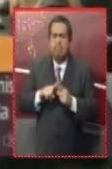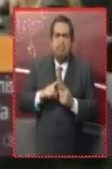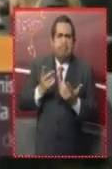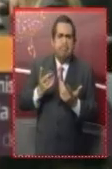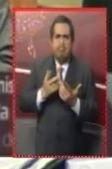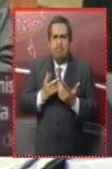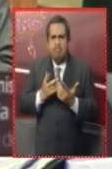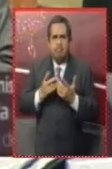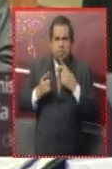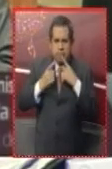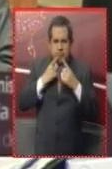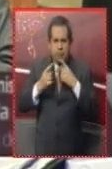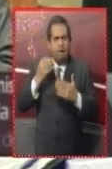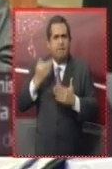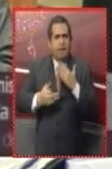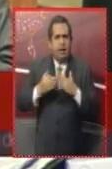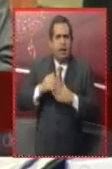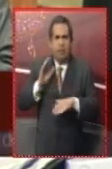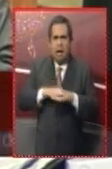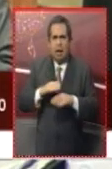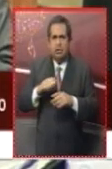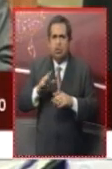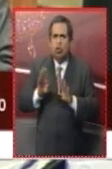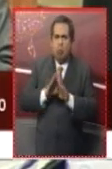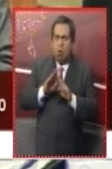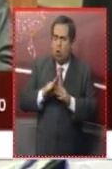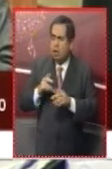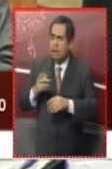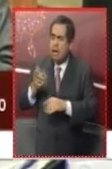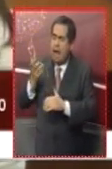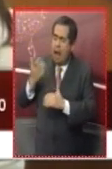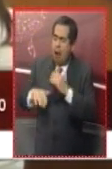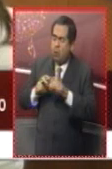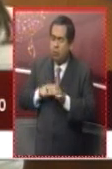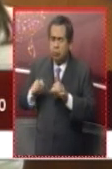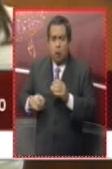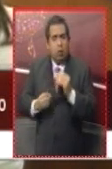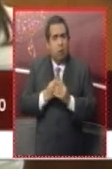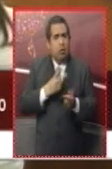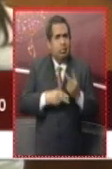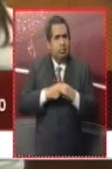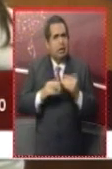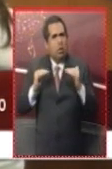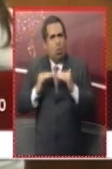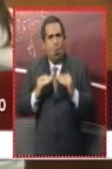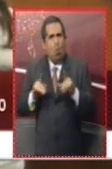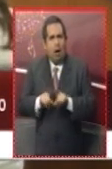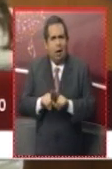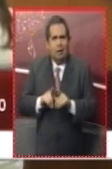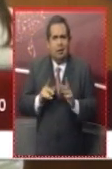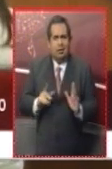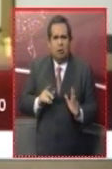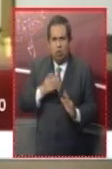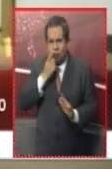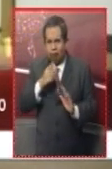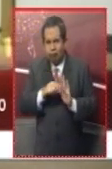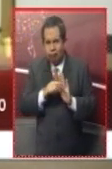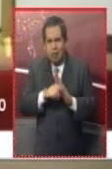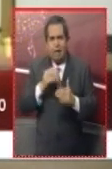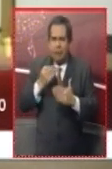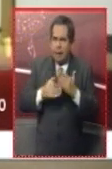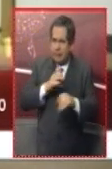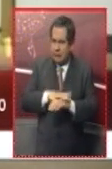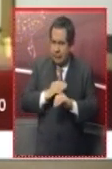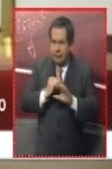no se cuidó el equilibrio respecto a la postura de los ministros salientes, a la candidata. La cuestionó sobre una negativa de información del